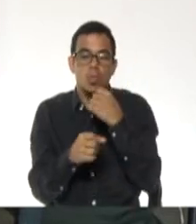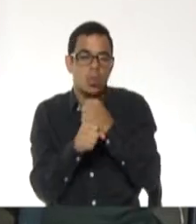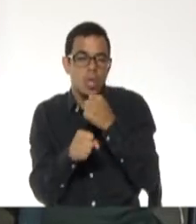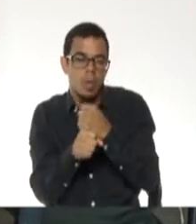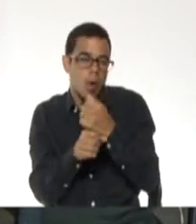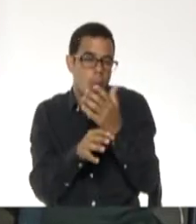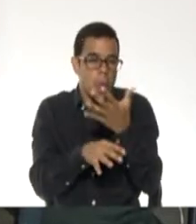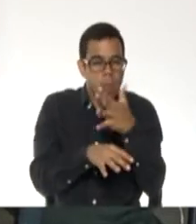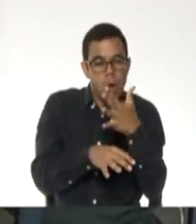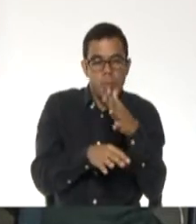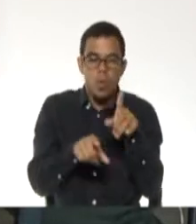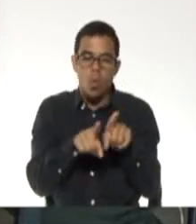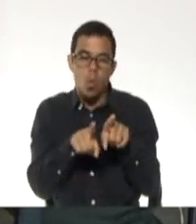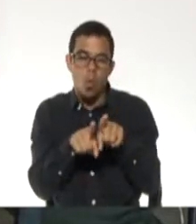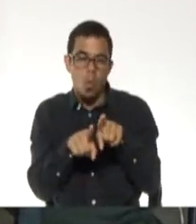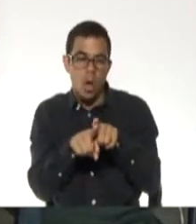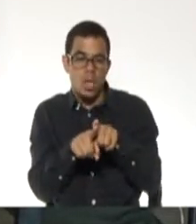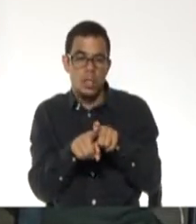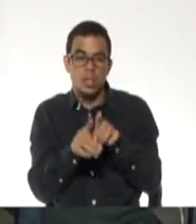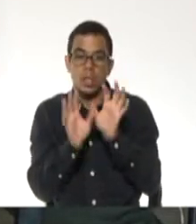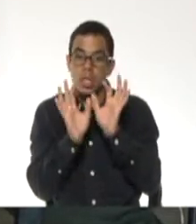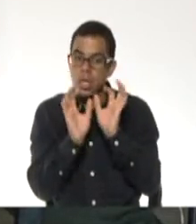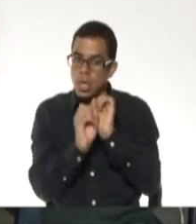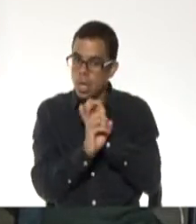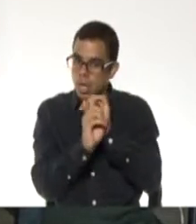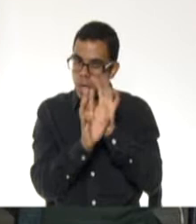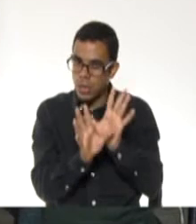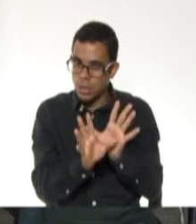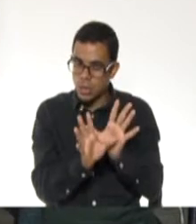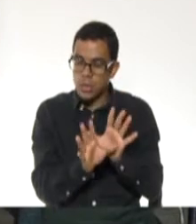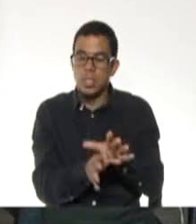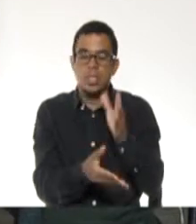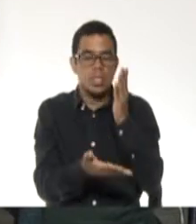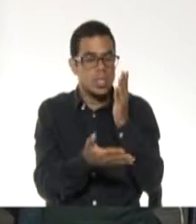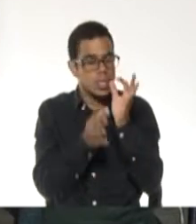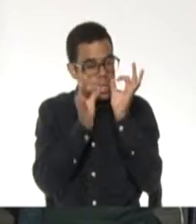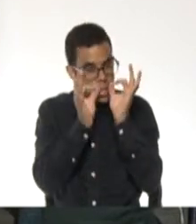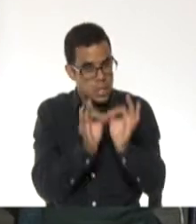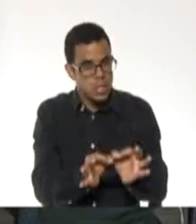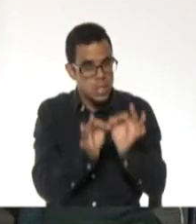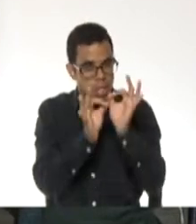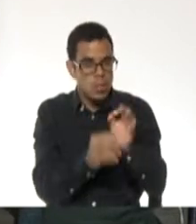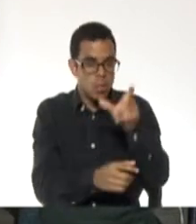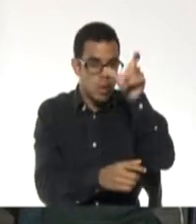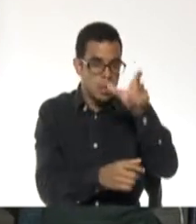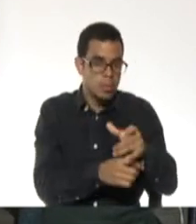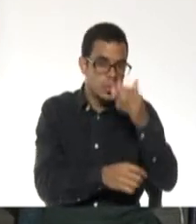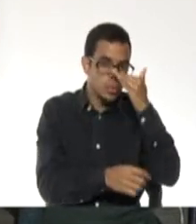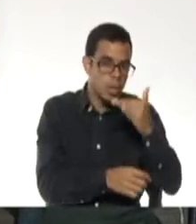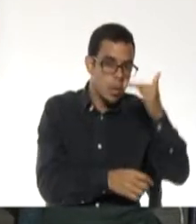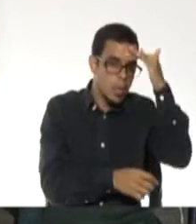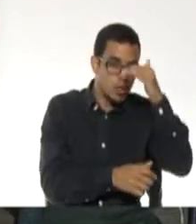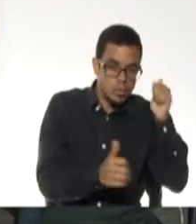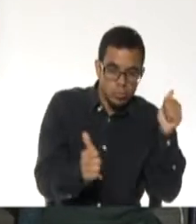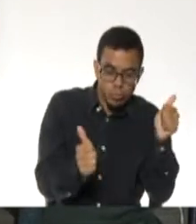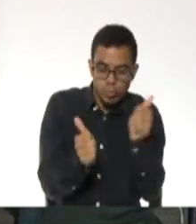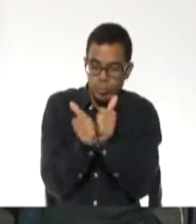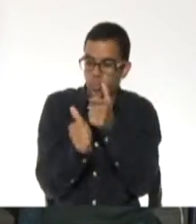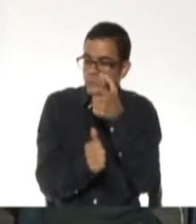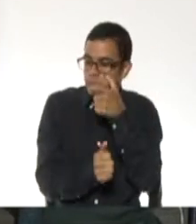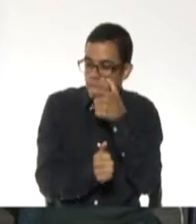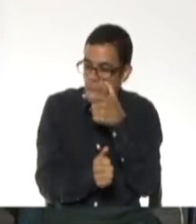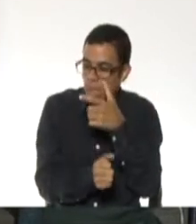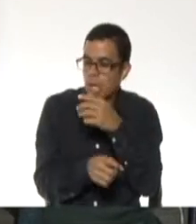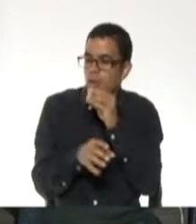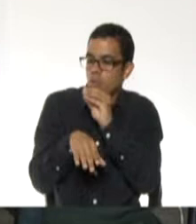similar, siempre con la tutela, la vigilancia de un adulto, si es su padre, si es un hermano